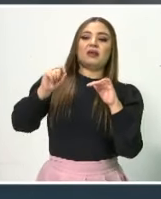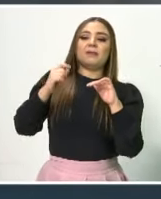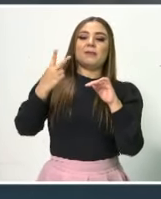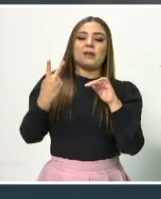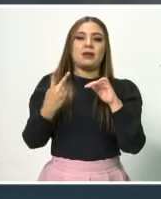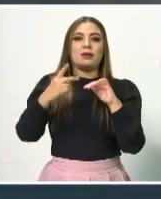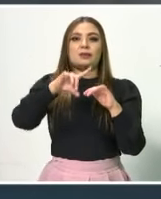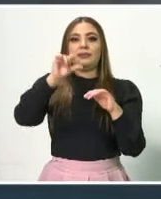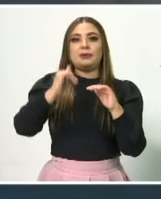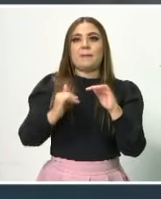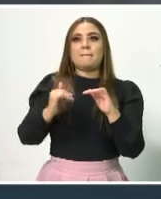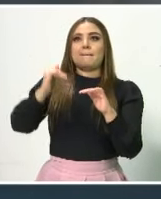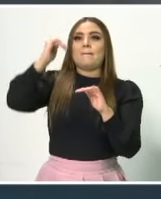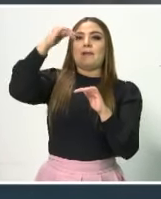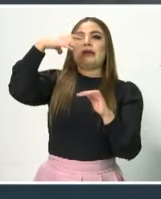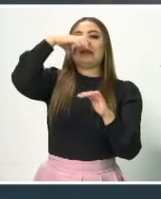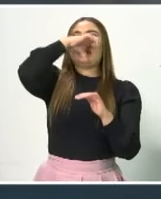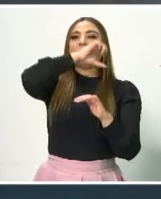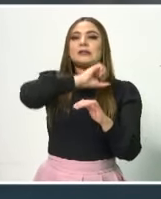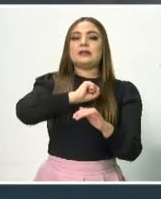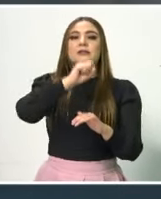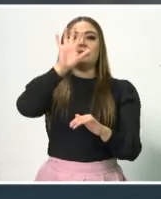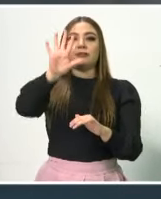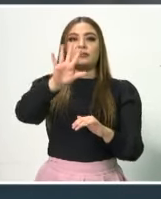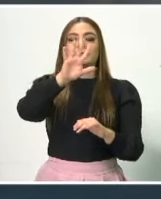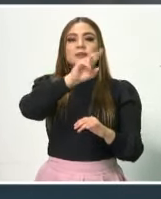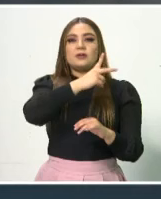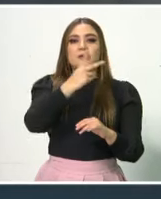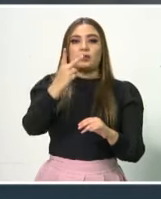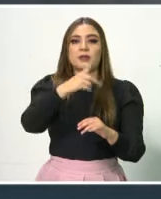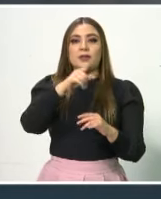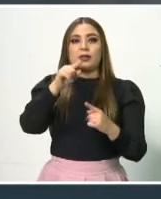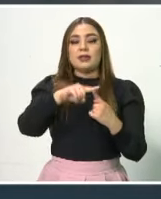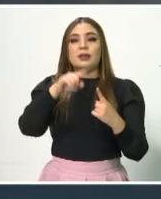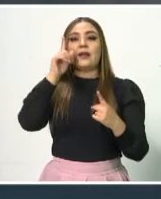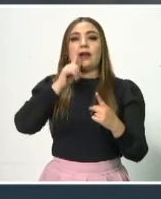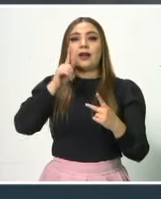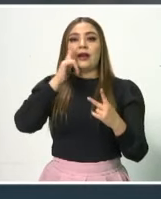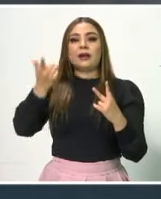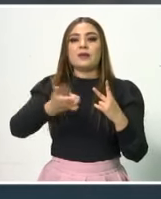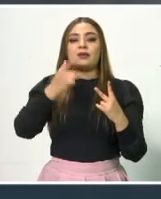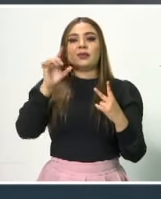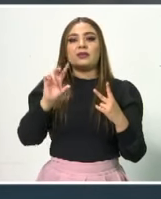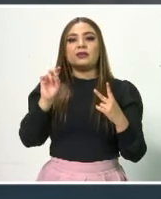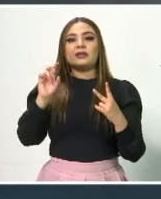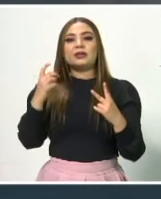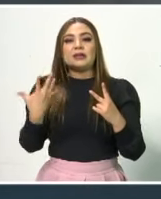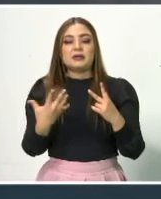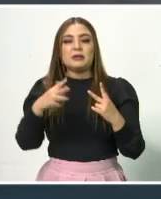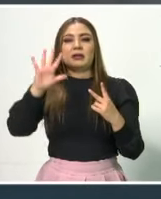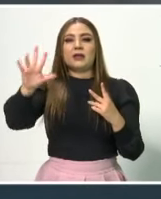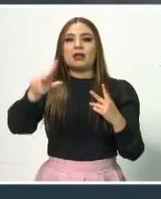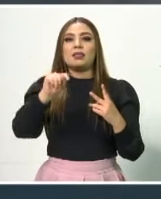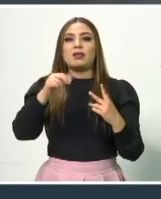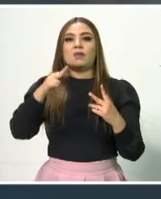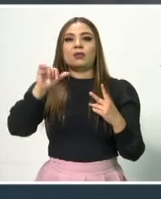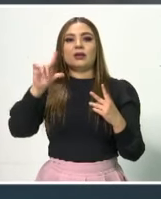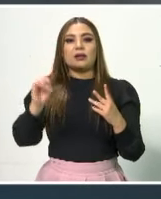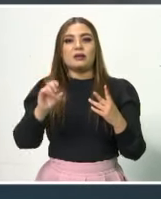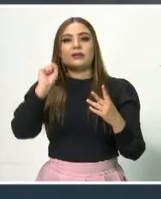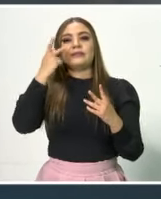máximas calurosas en Mapimí, Nazas 33, en Lerdo y Gómez Palacio 35, mientras que en Tlahualilo, San Pedro y